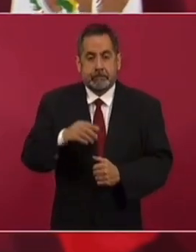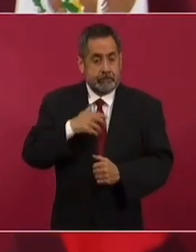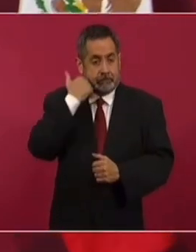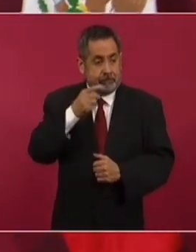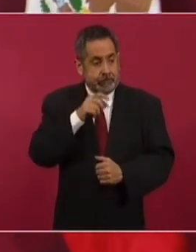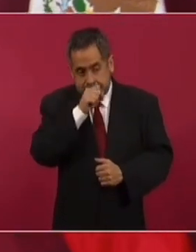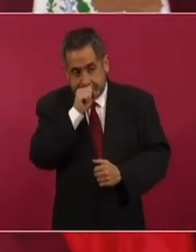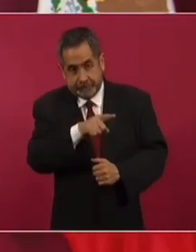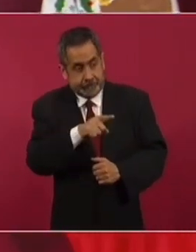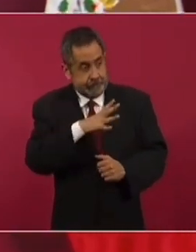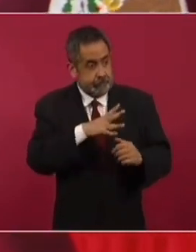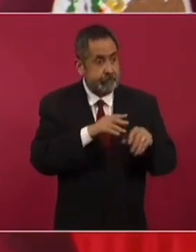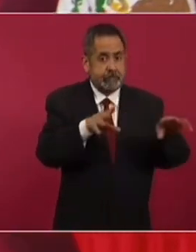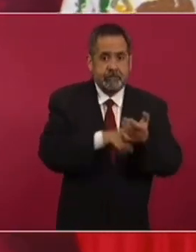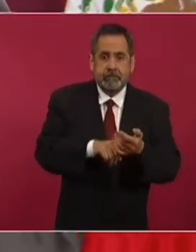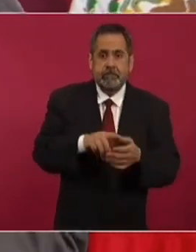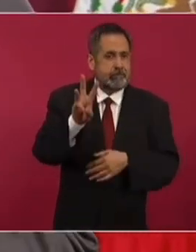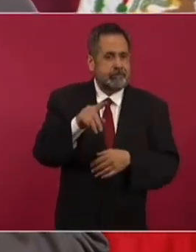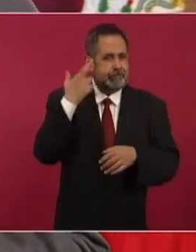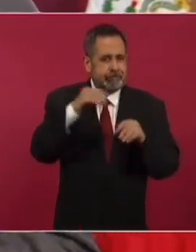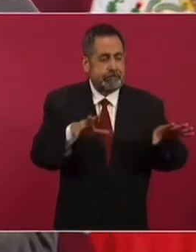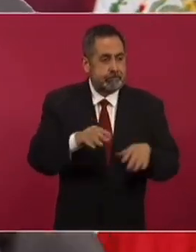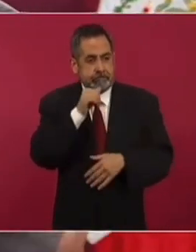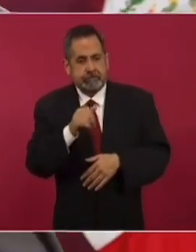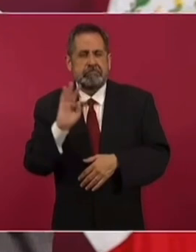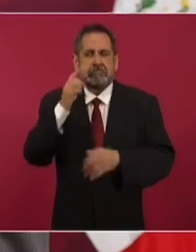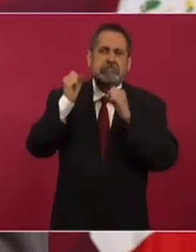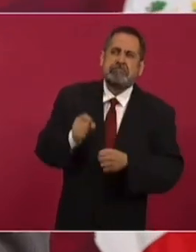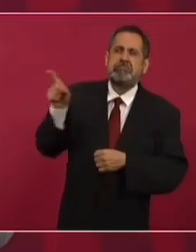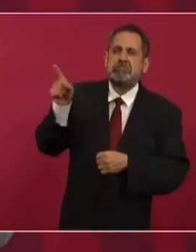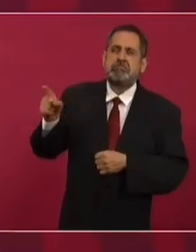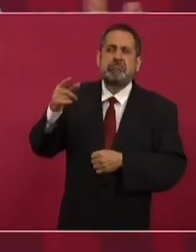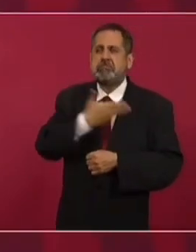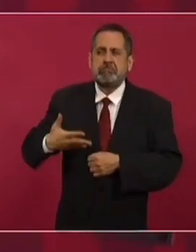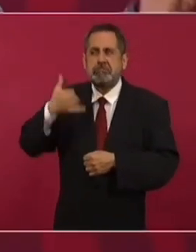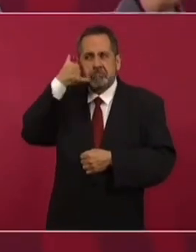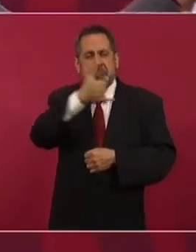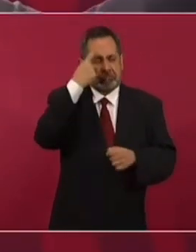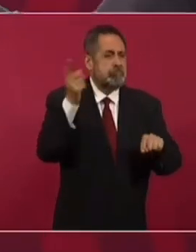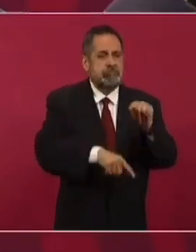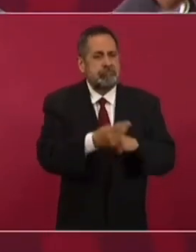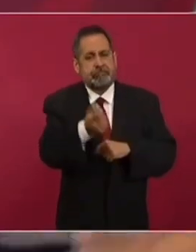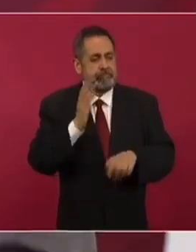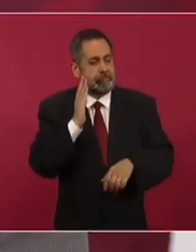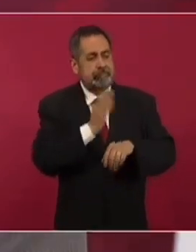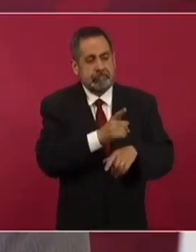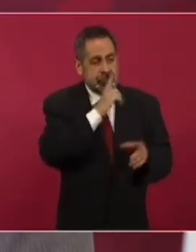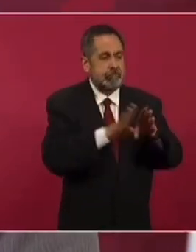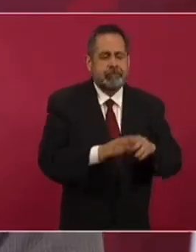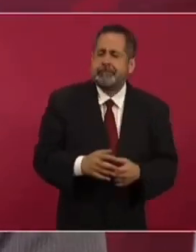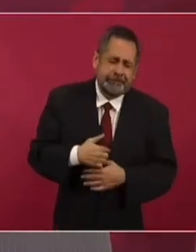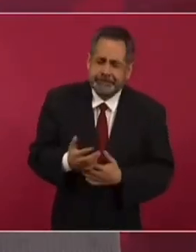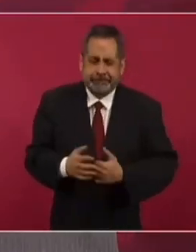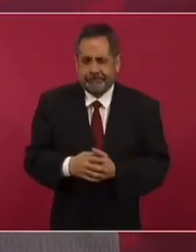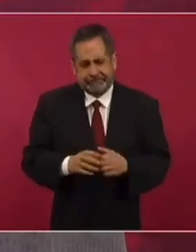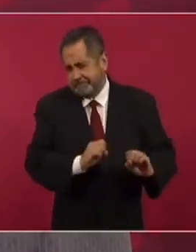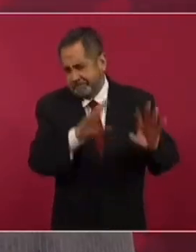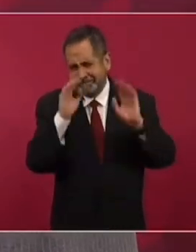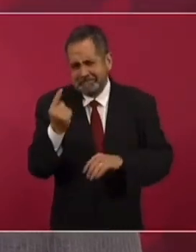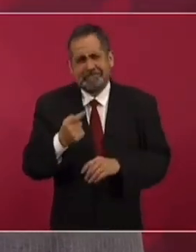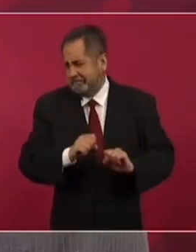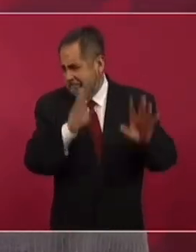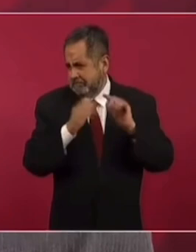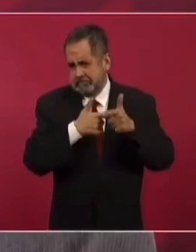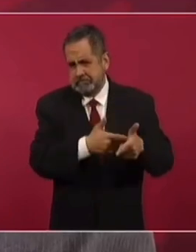que apareciera en W, porque si no, iban a decir de que ya lo estábamos censurando. ¿Qué lo vamos a censurar?